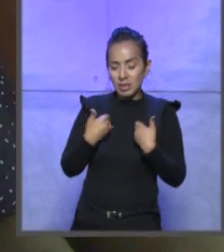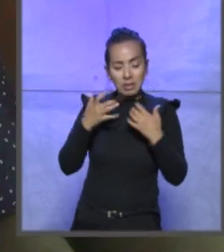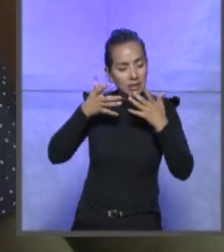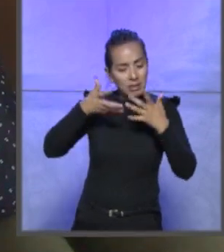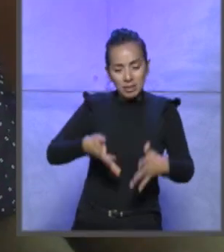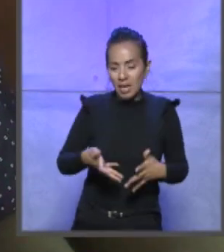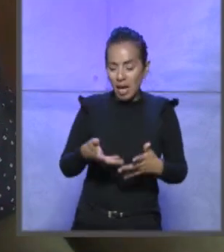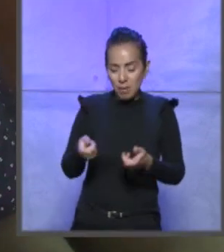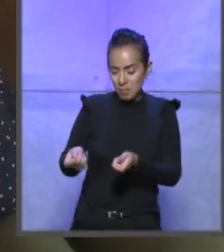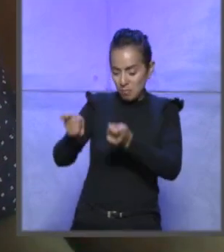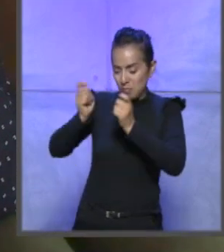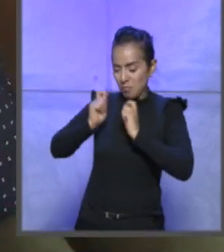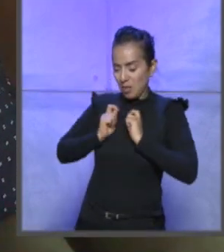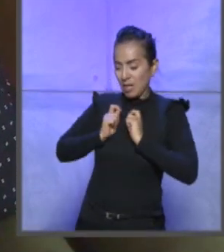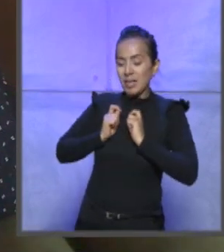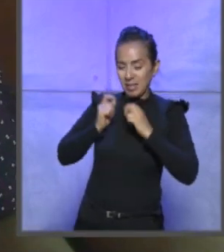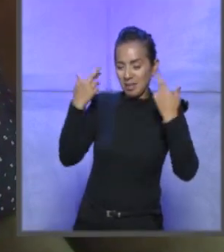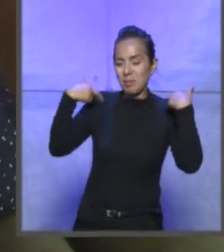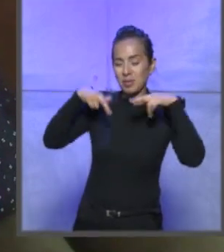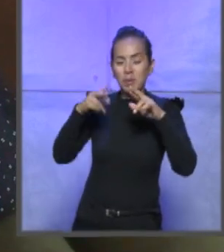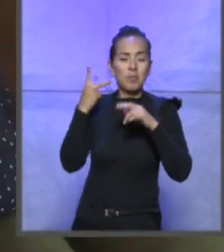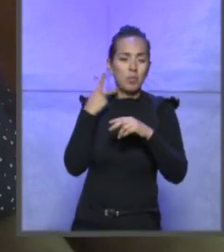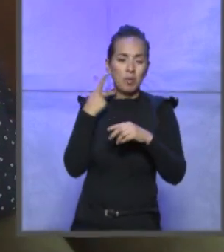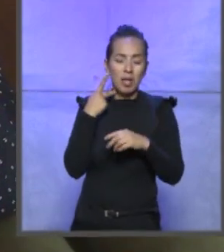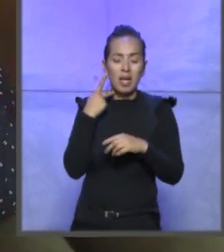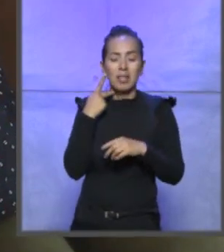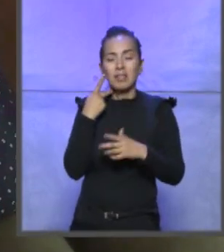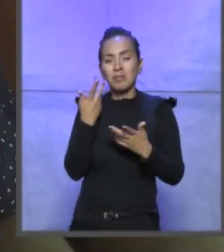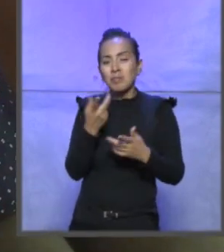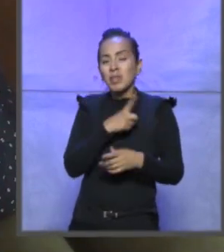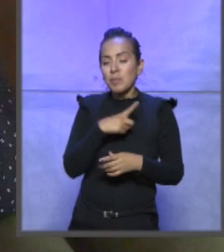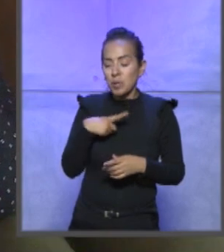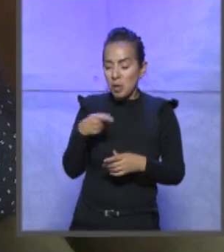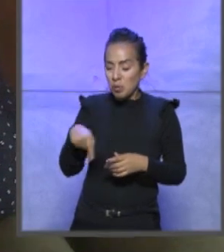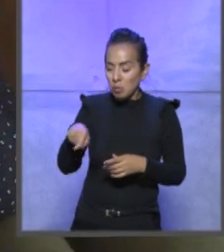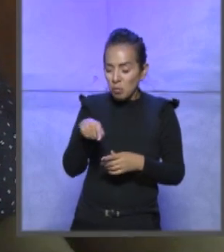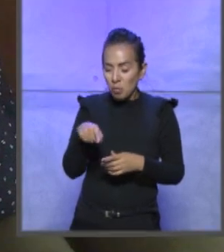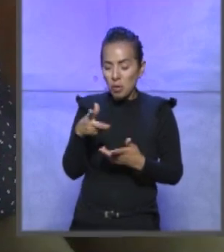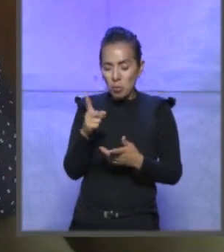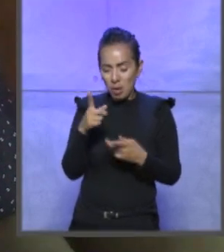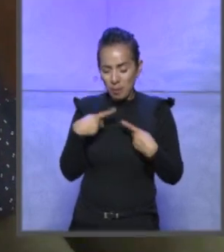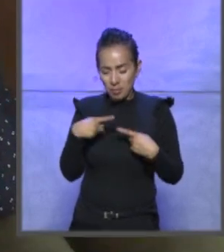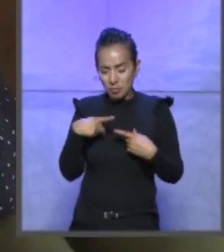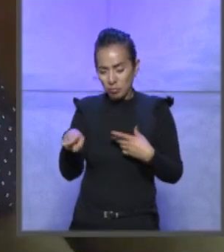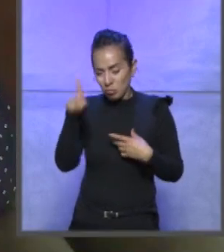juventudes han llegado al puesto de la representación política, debería de haber un acompañamiento. ¿De parte de quiénes? Pues de